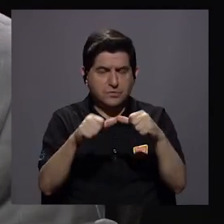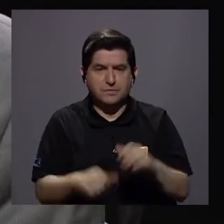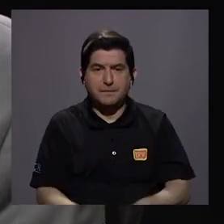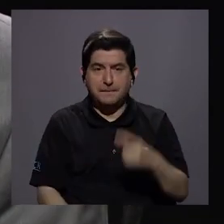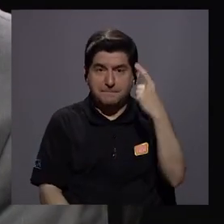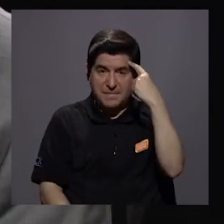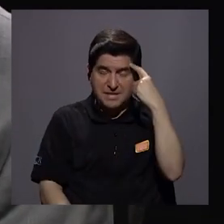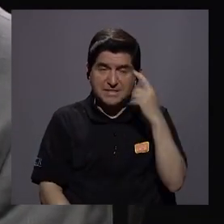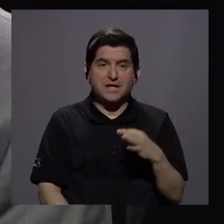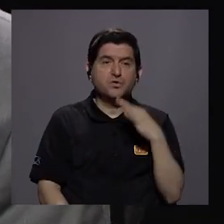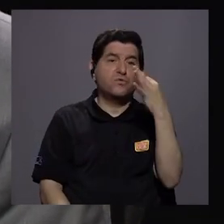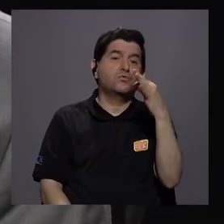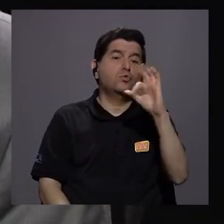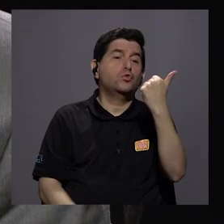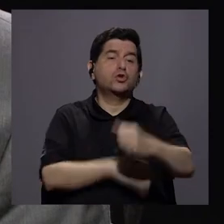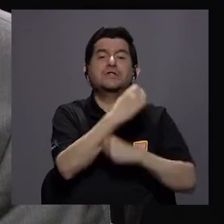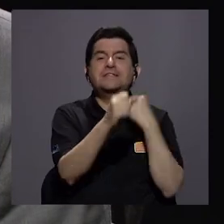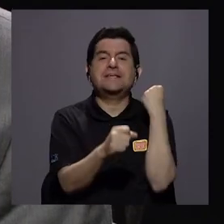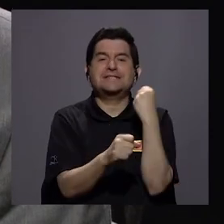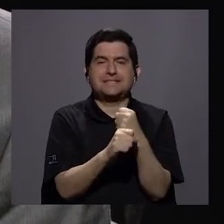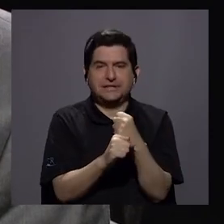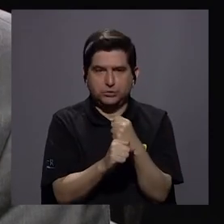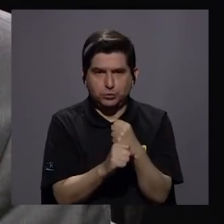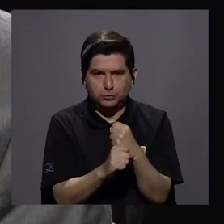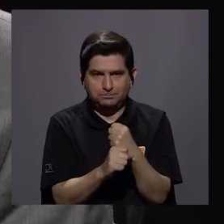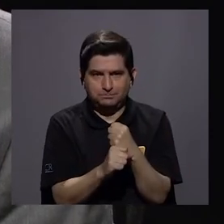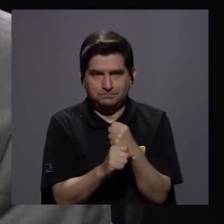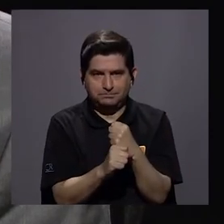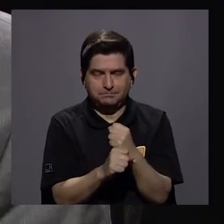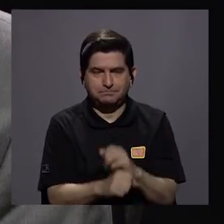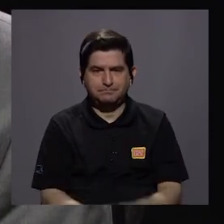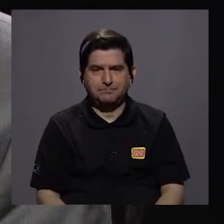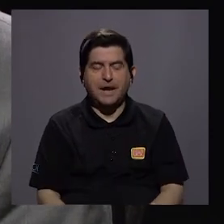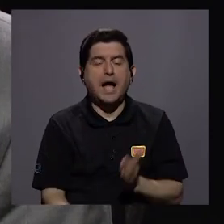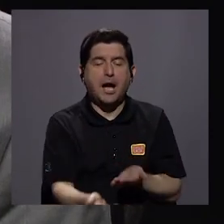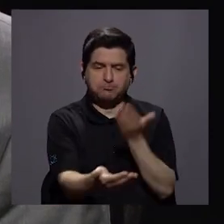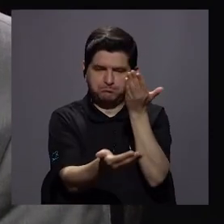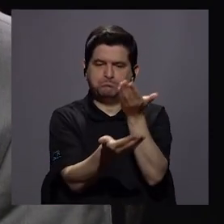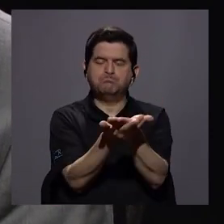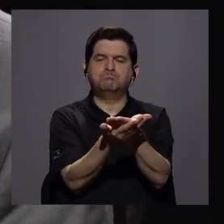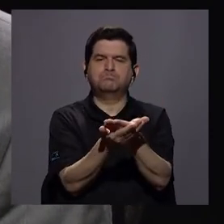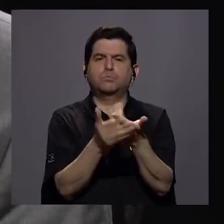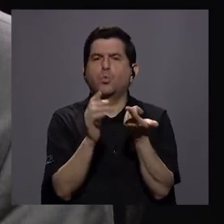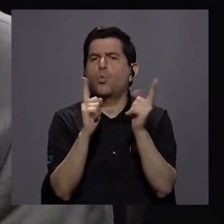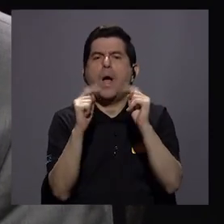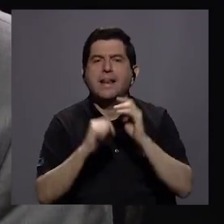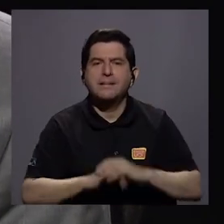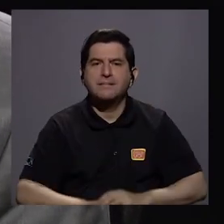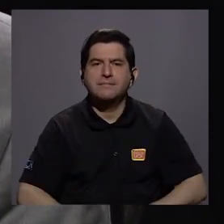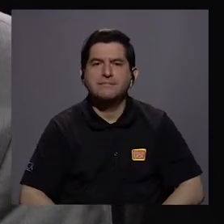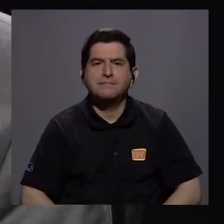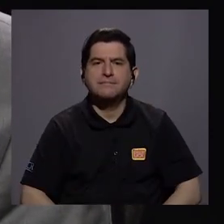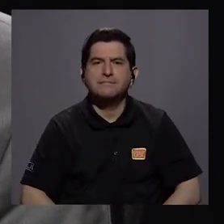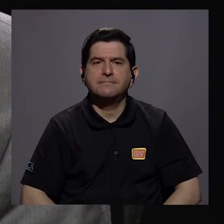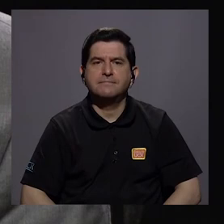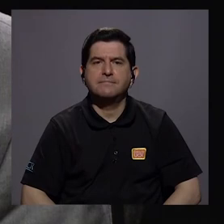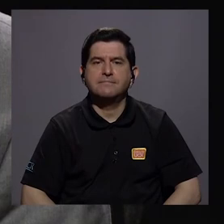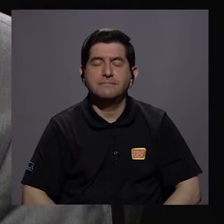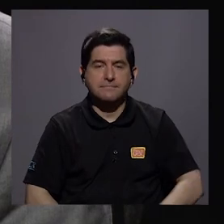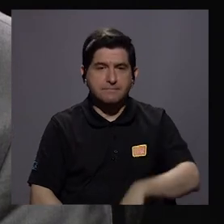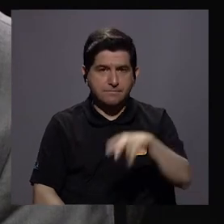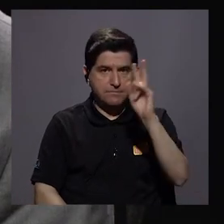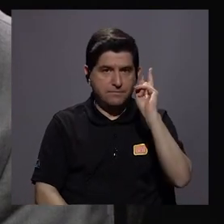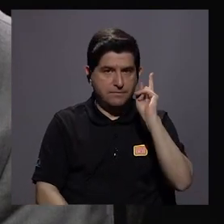para, digamos, para los próximos 10 años. Entonces, hace una propuesta. ¿Cuál es una propuesta? Bueno,